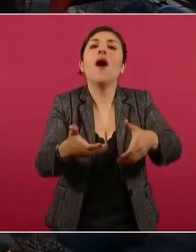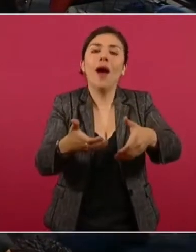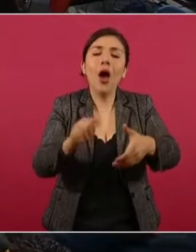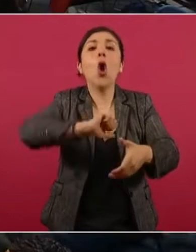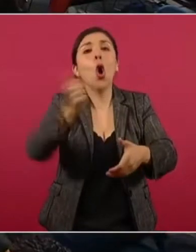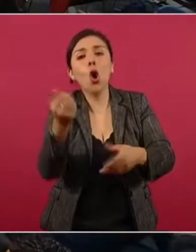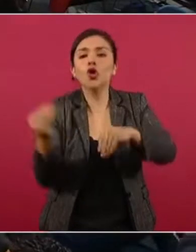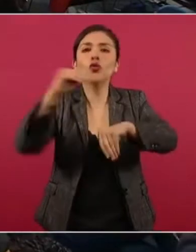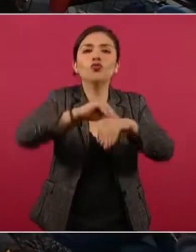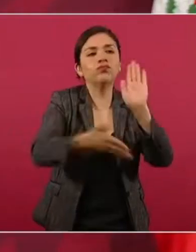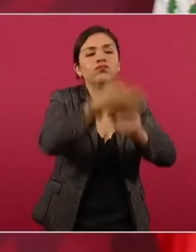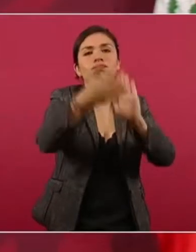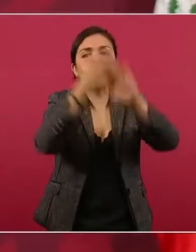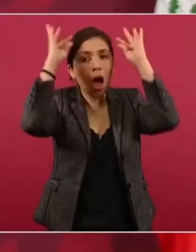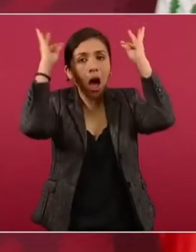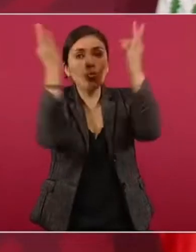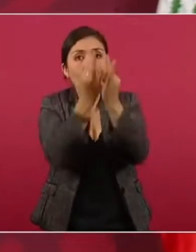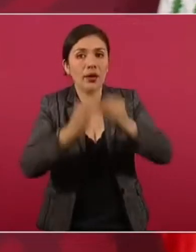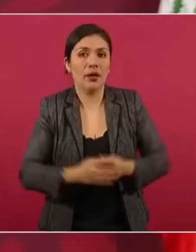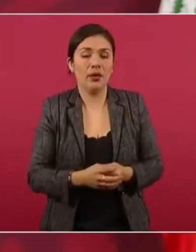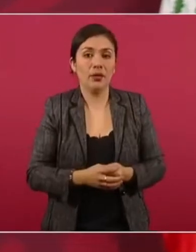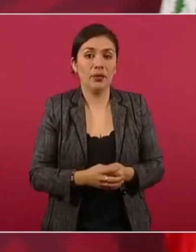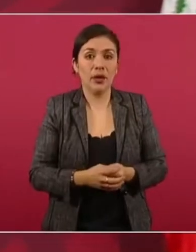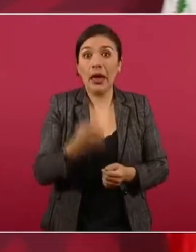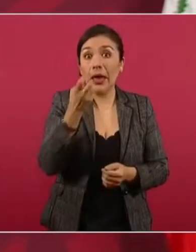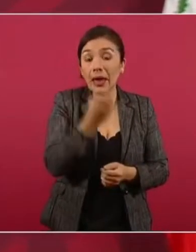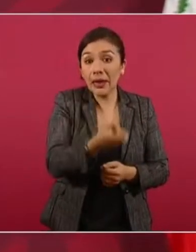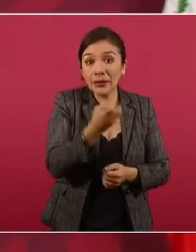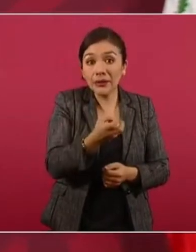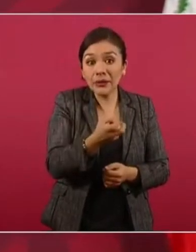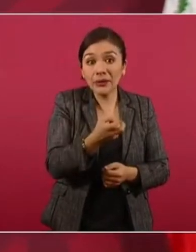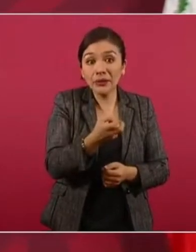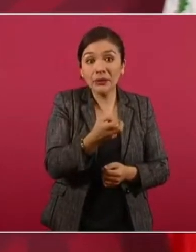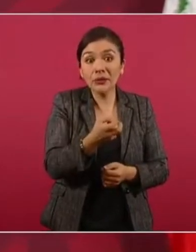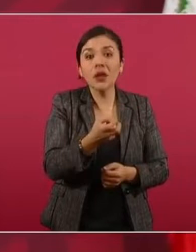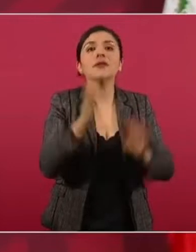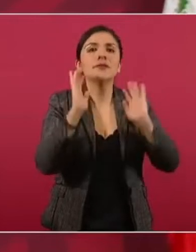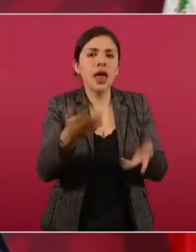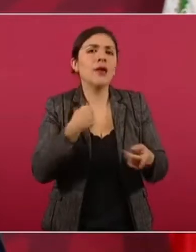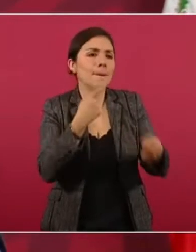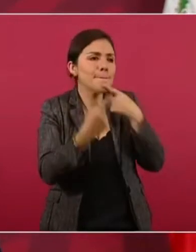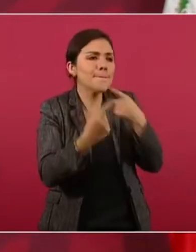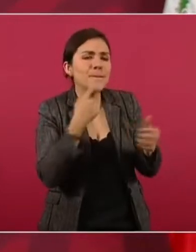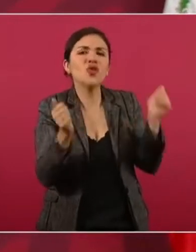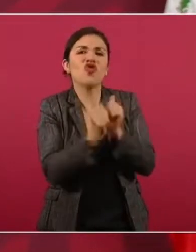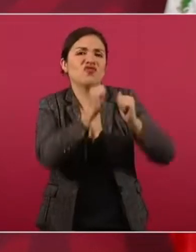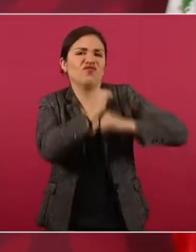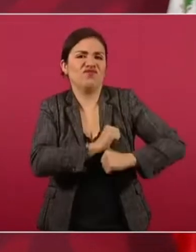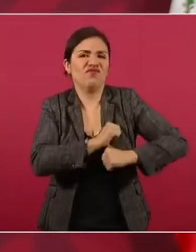otra aduana, y estamos hablando con las autoridades